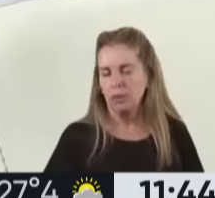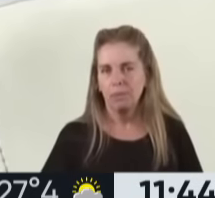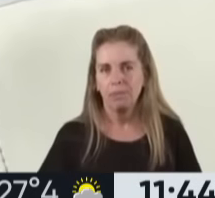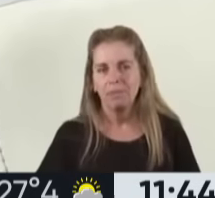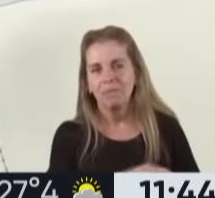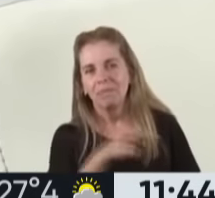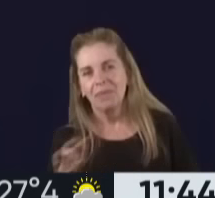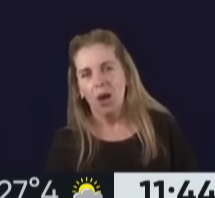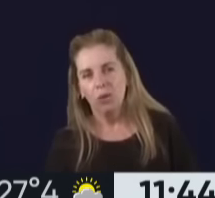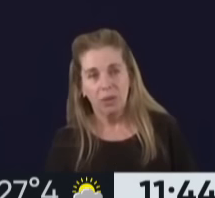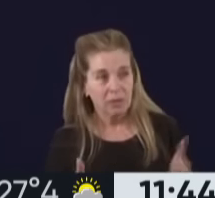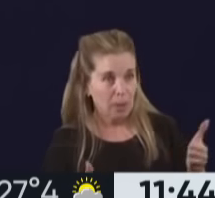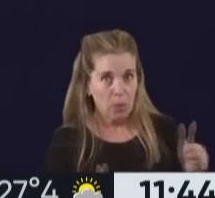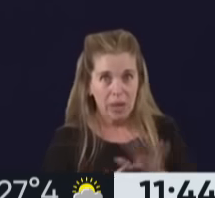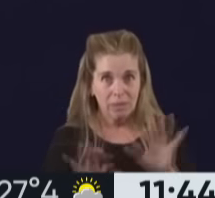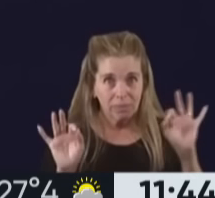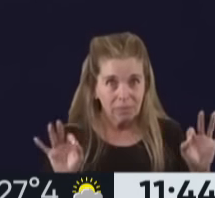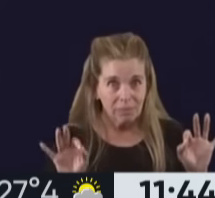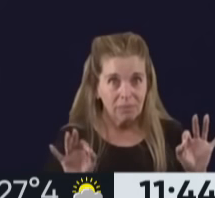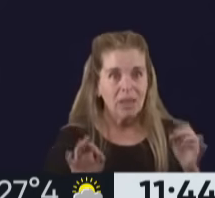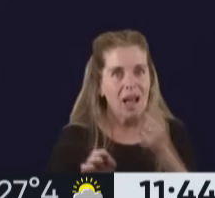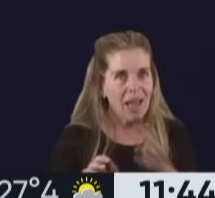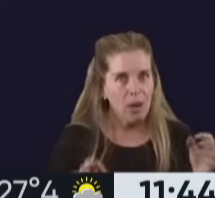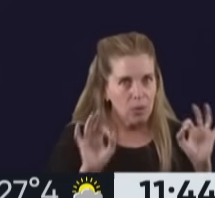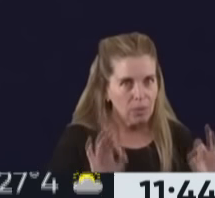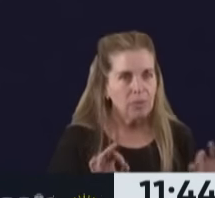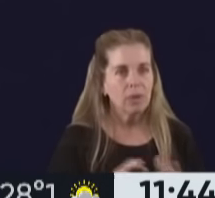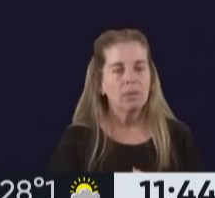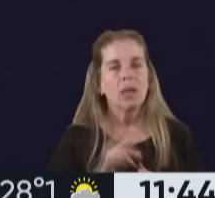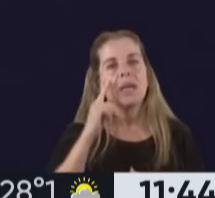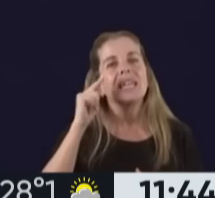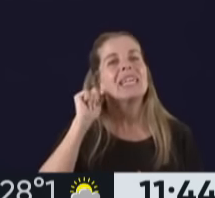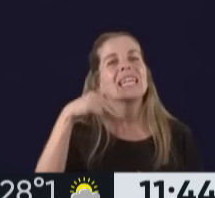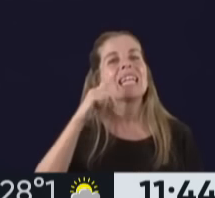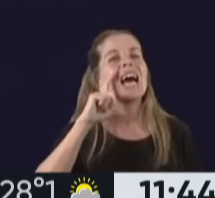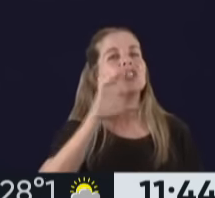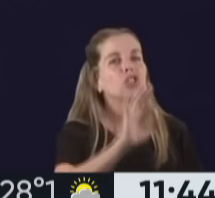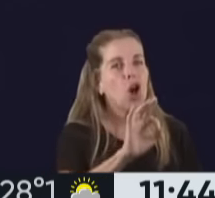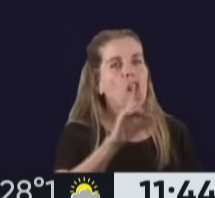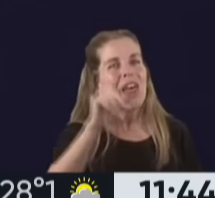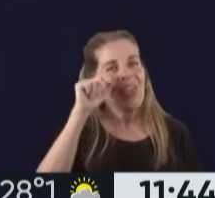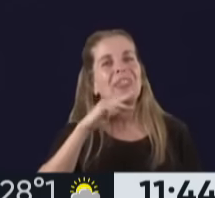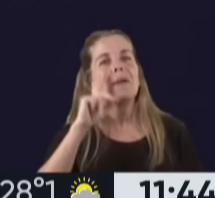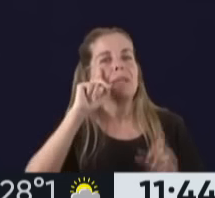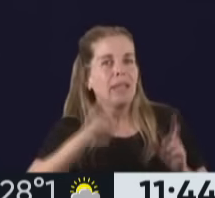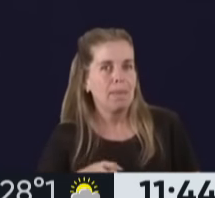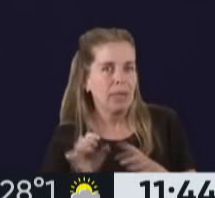Buen día. No me olvidé de nadie, ¿no? De la mesa política, a ver si no, estamos todos. Bueno, Ignacio David, que es también el enlace entre Poder Ejecutivo